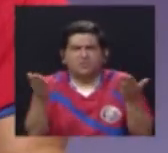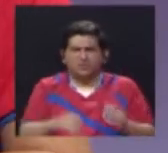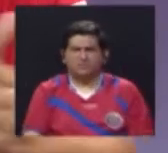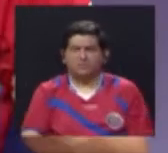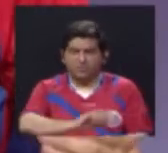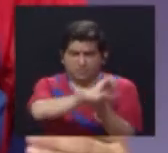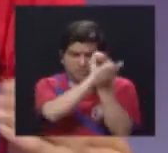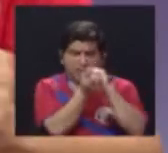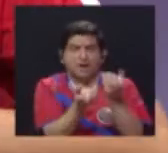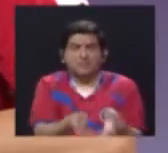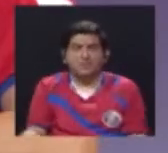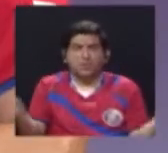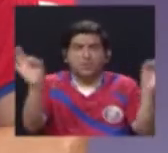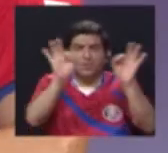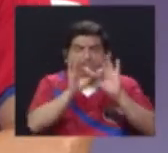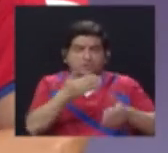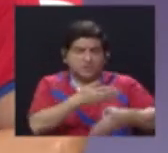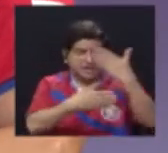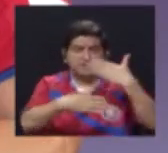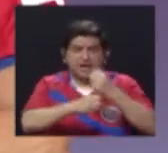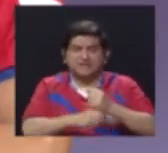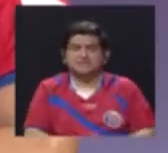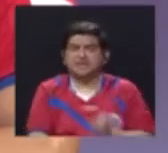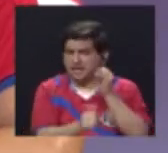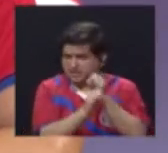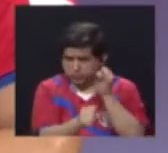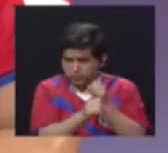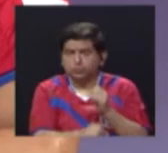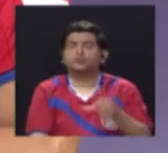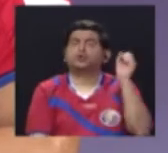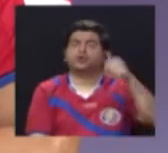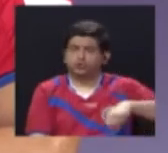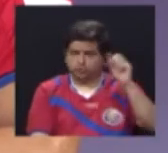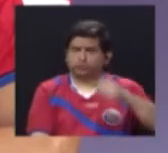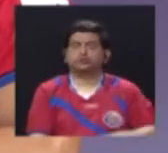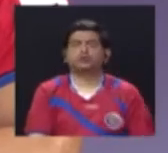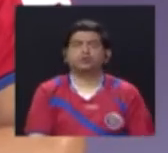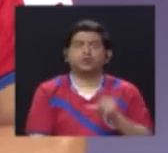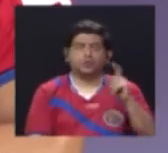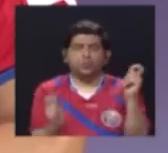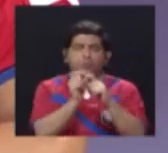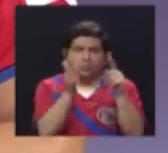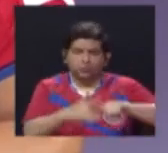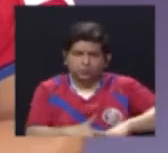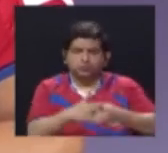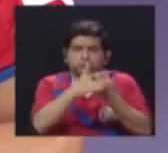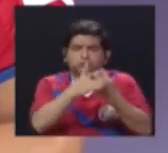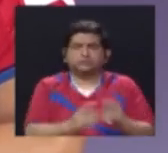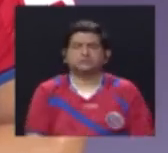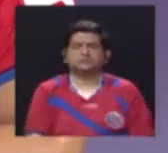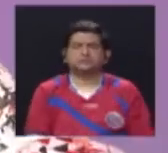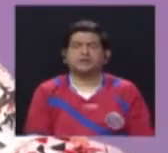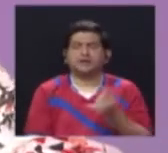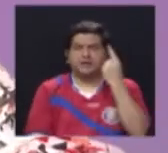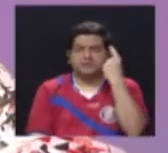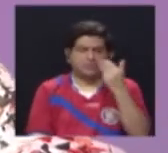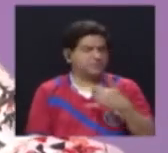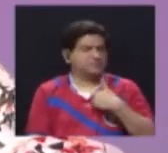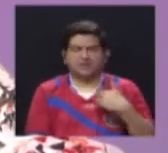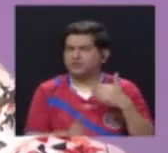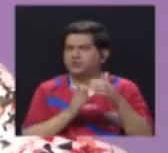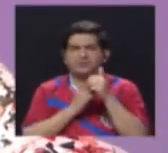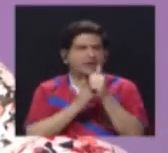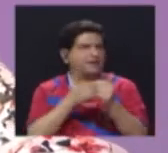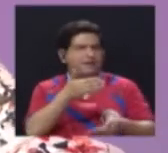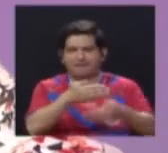cambio muy importante en relación con lo que venía siendo el dínamo anterior si hay un punto de partida y es entender que no tienen liderazgo